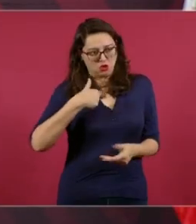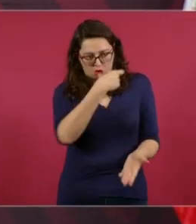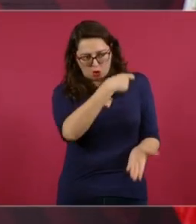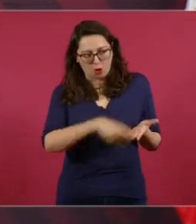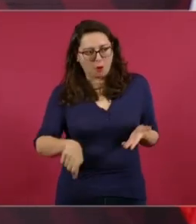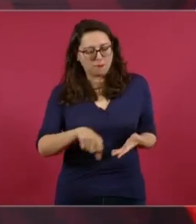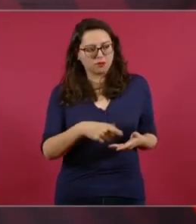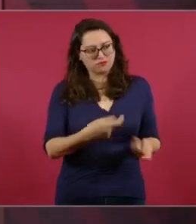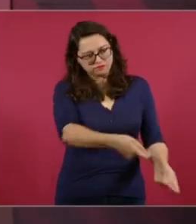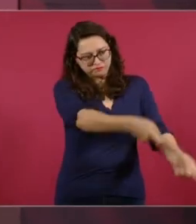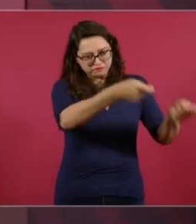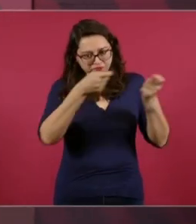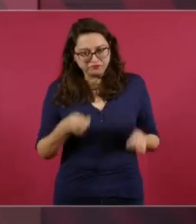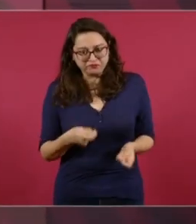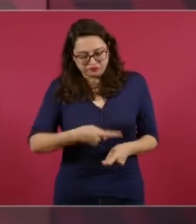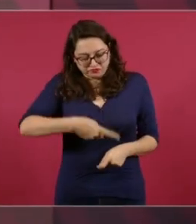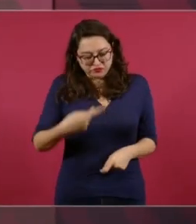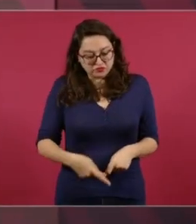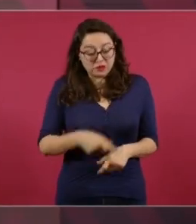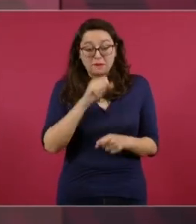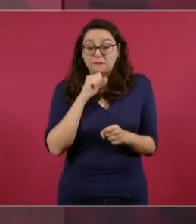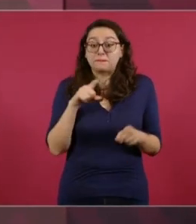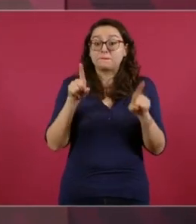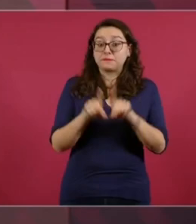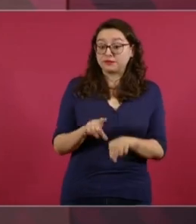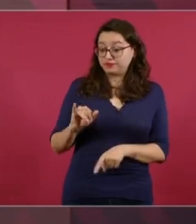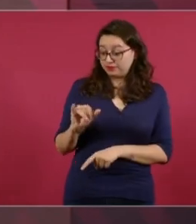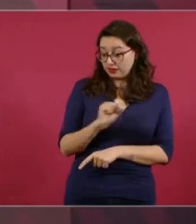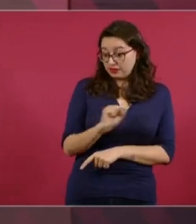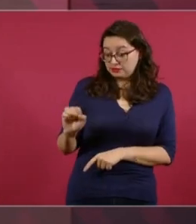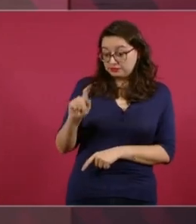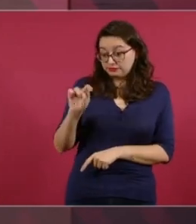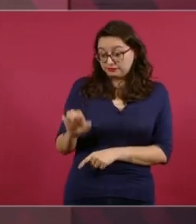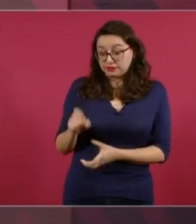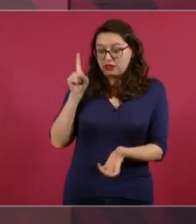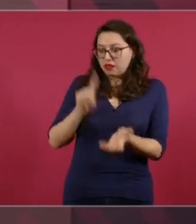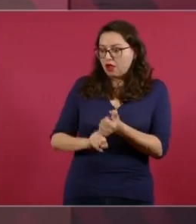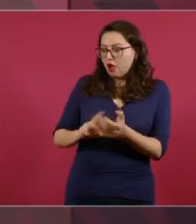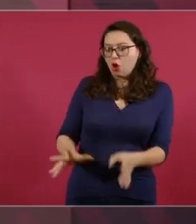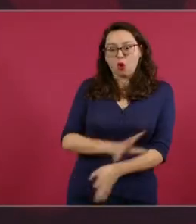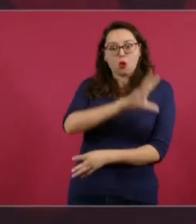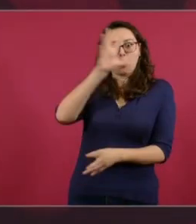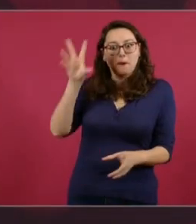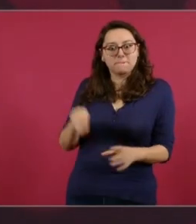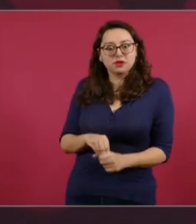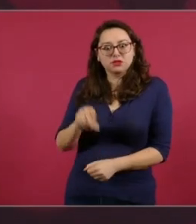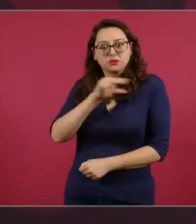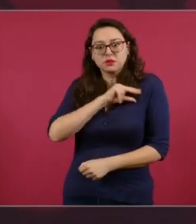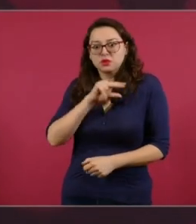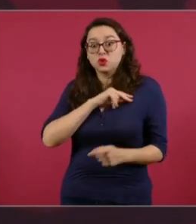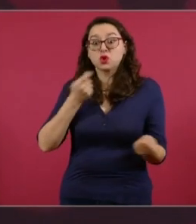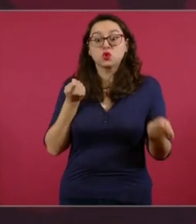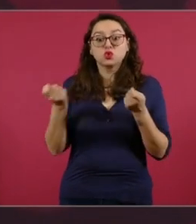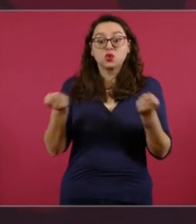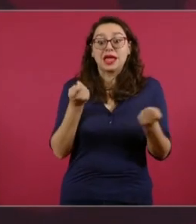volver de nuevo público lo público, porque lo hicieron pedazos,